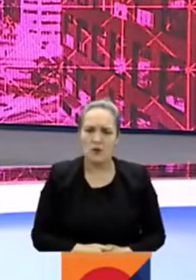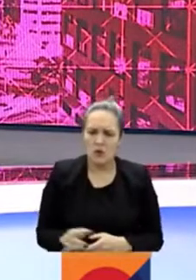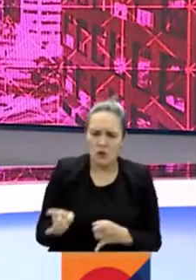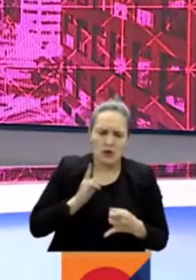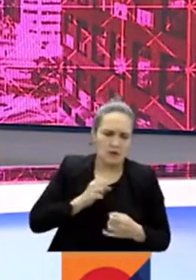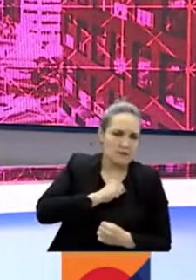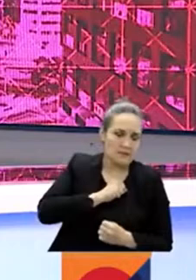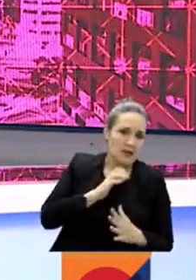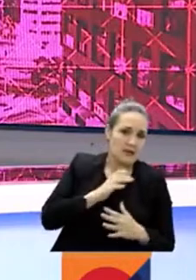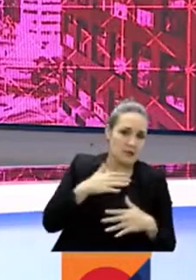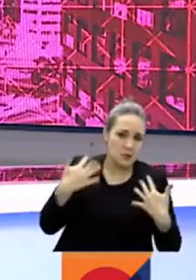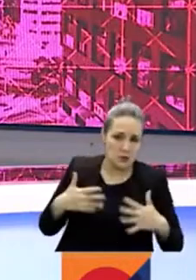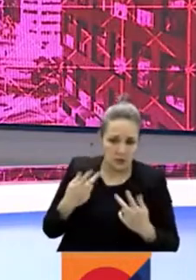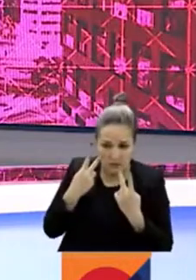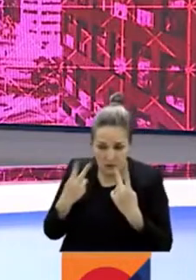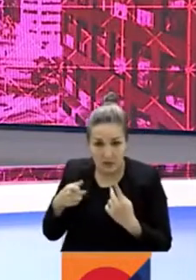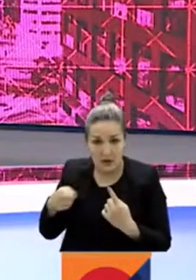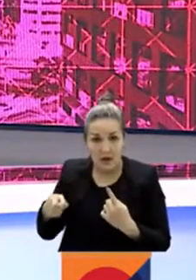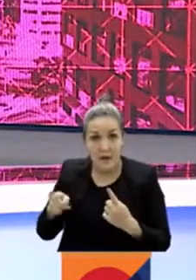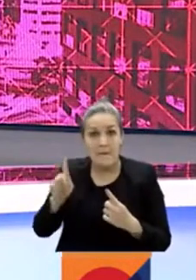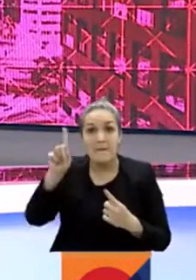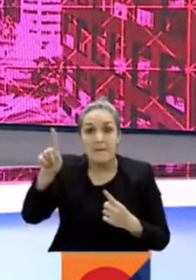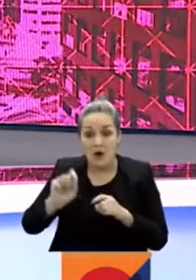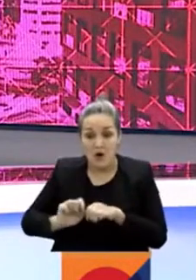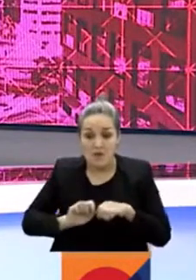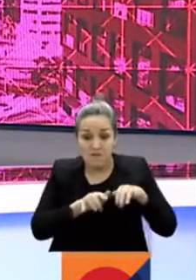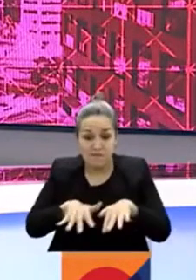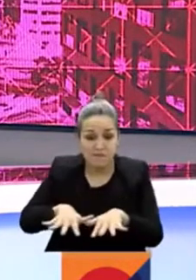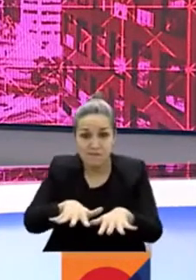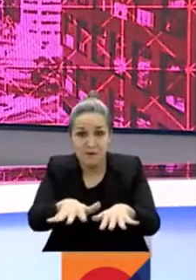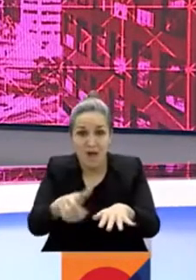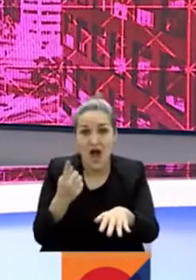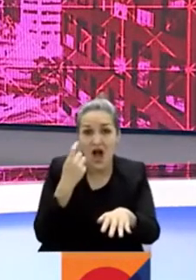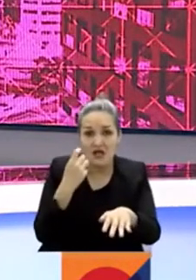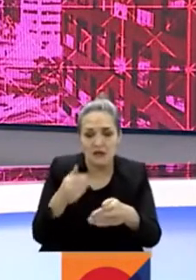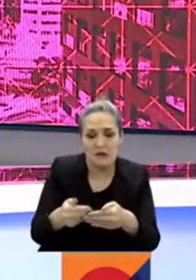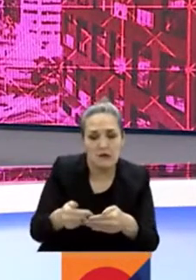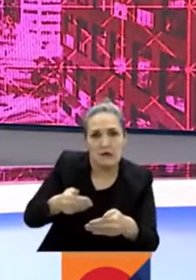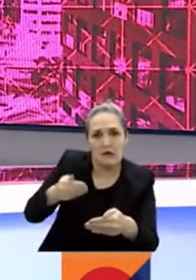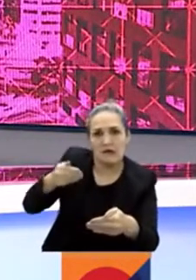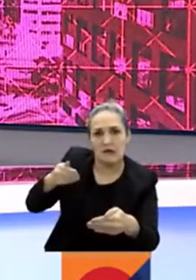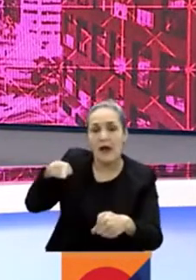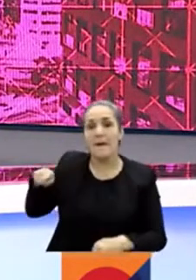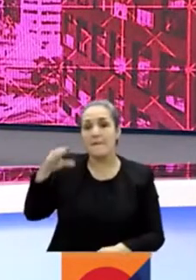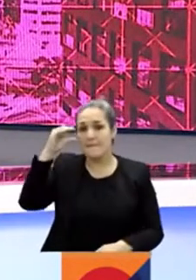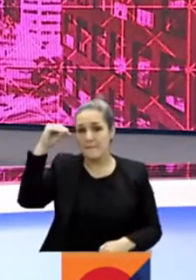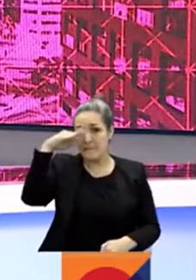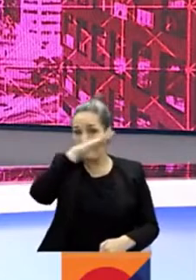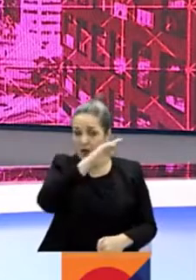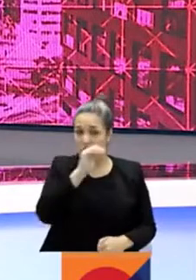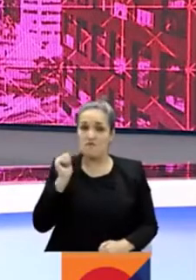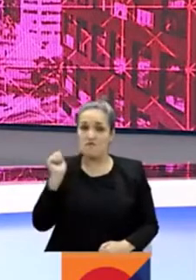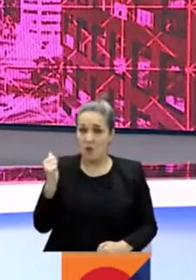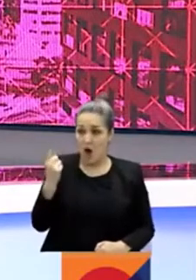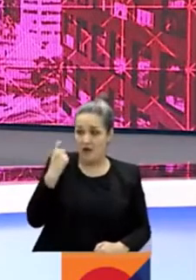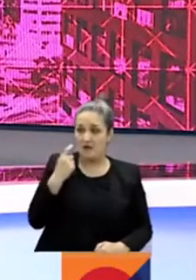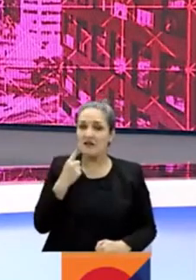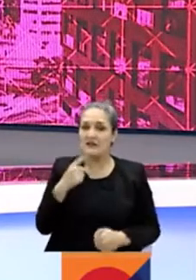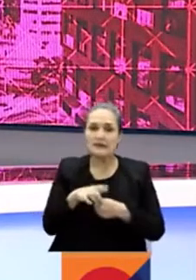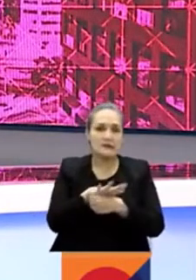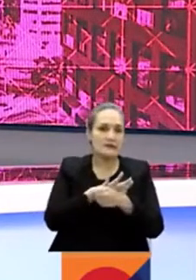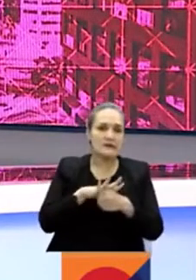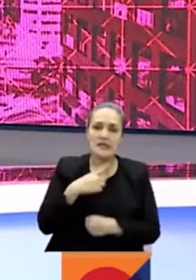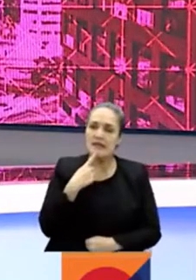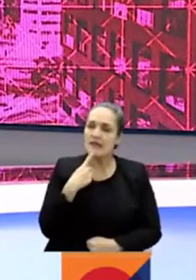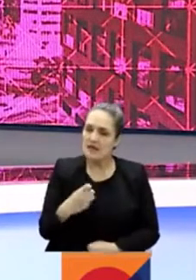Impactantes imágenes. Y es que precisamente horas antes del desbordamiento del río Supía, el presidente Gustavo Petro había mencionado la difícil situación